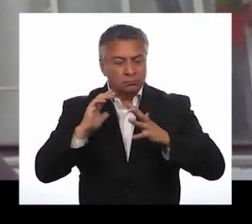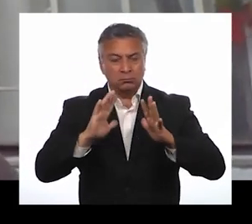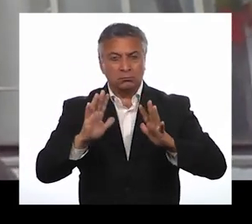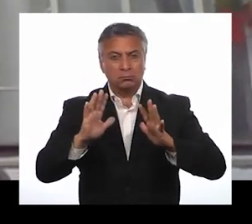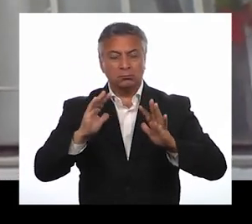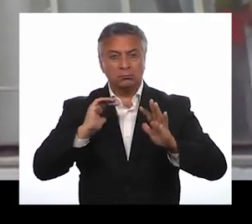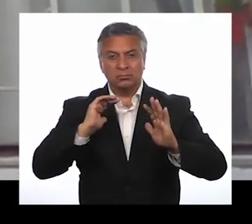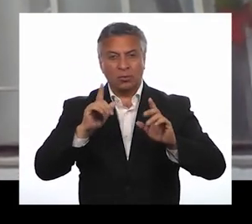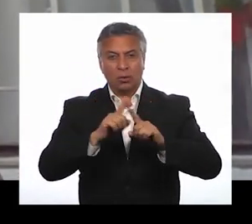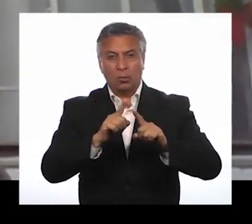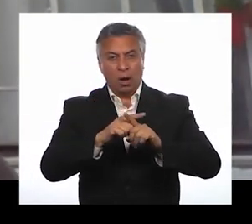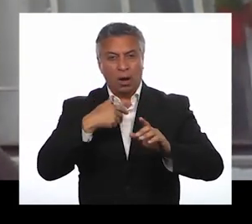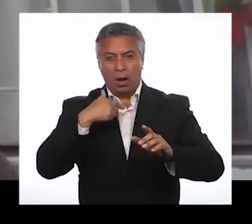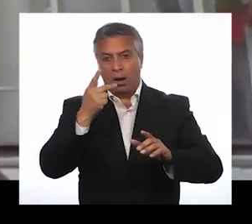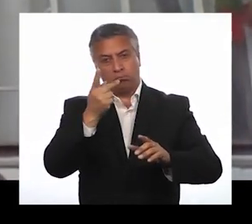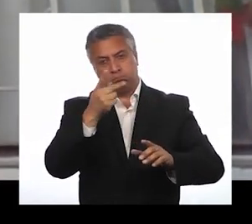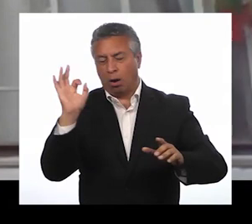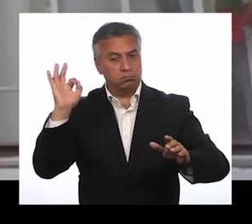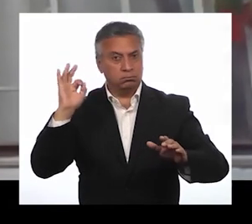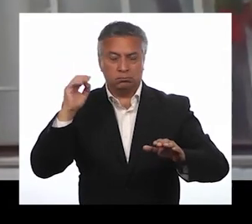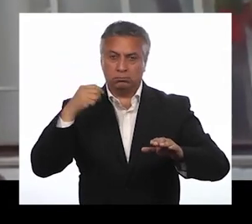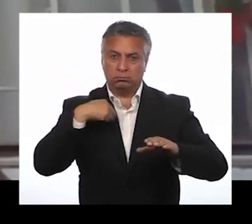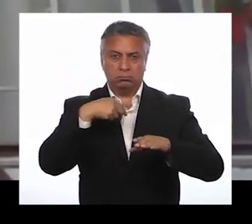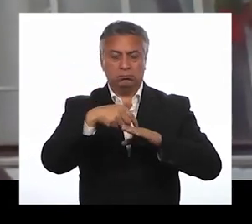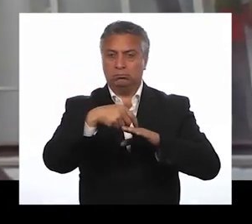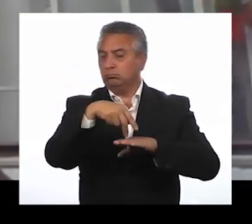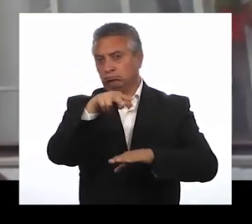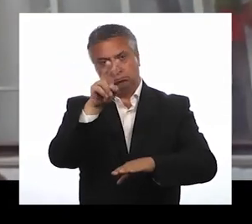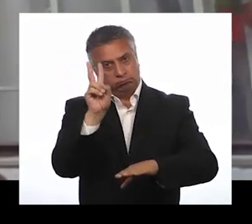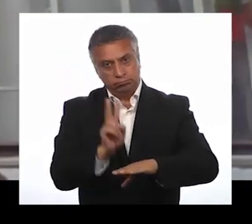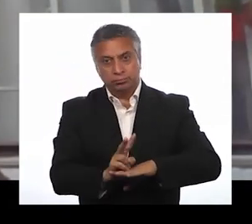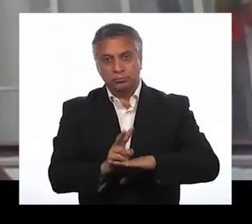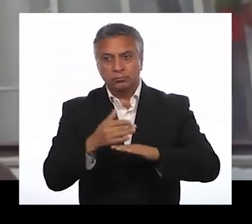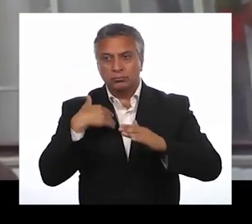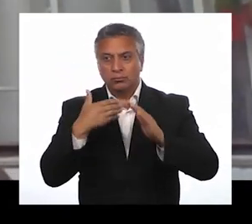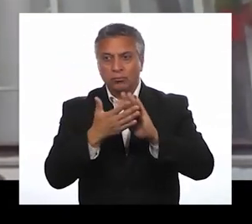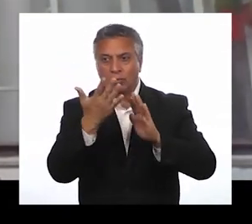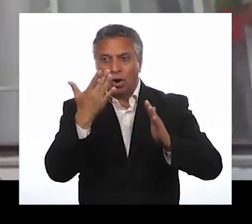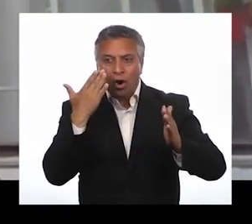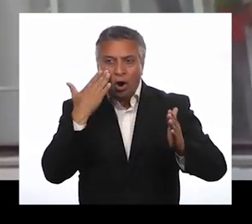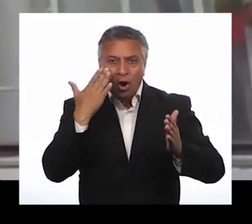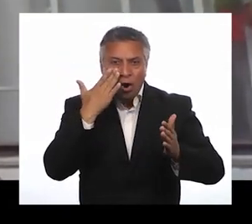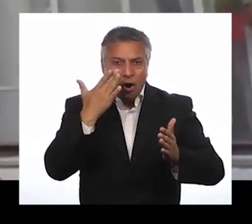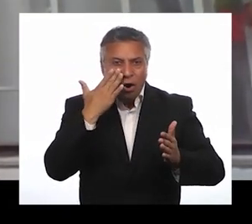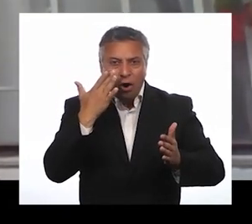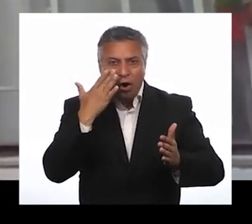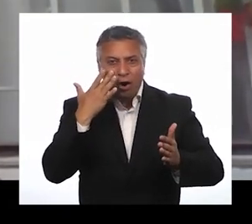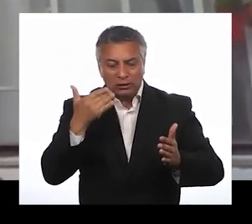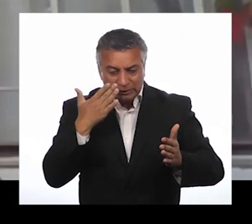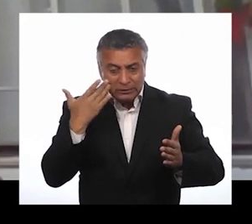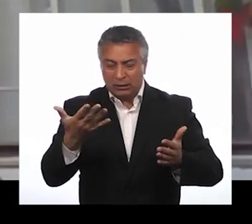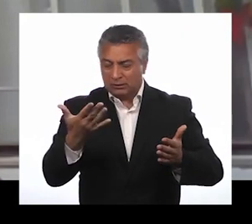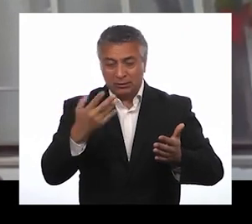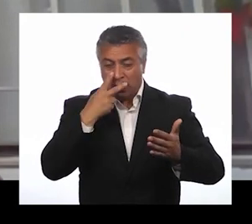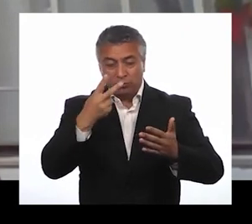aturdido. Aturdido, me acuerdo que me caí al suelo y me tocaba el ojo. Aquí me tocaba así, me